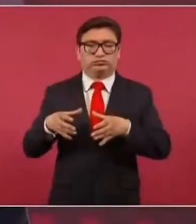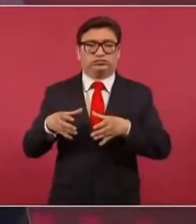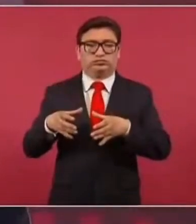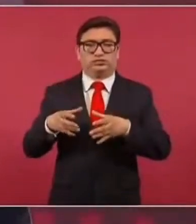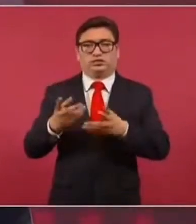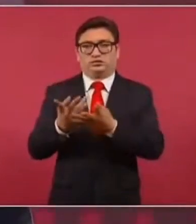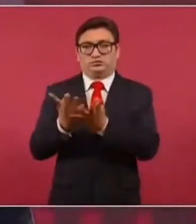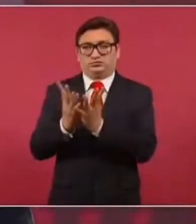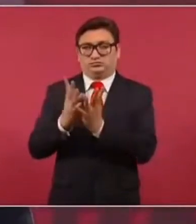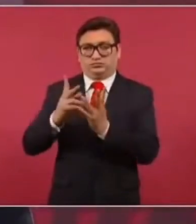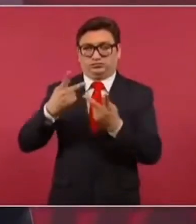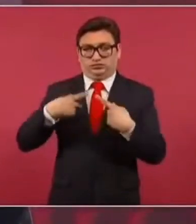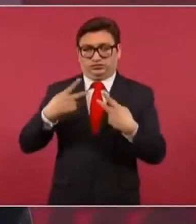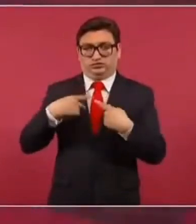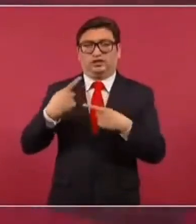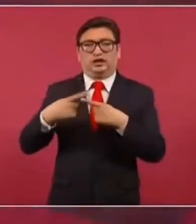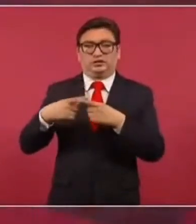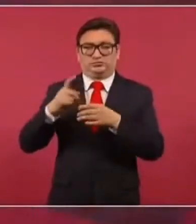a los integrantes,